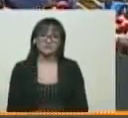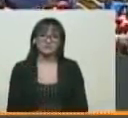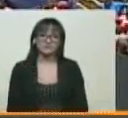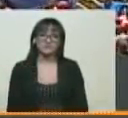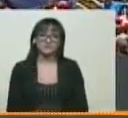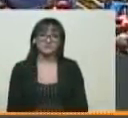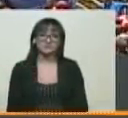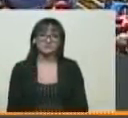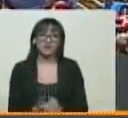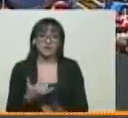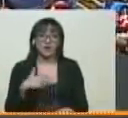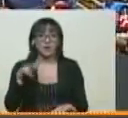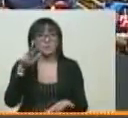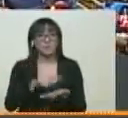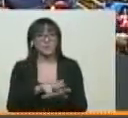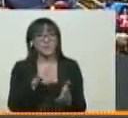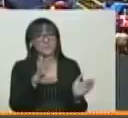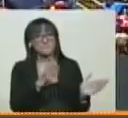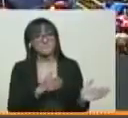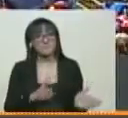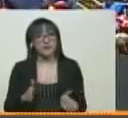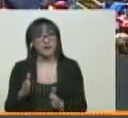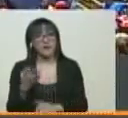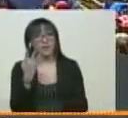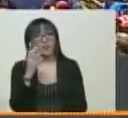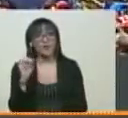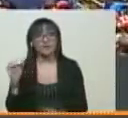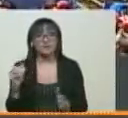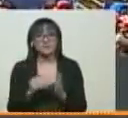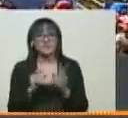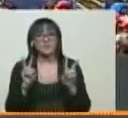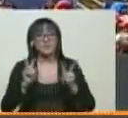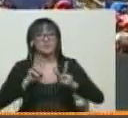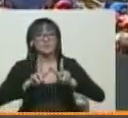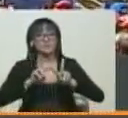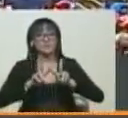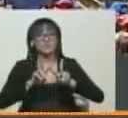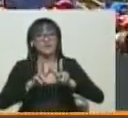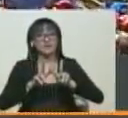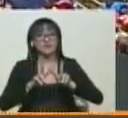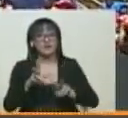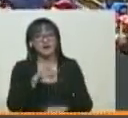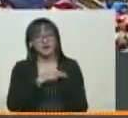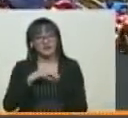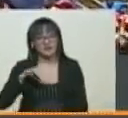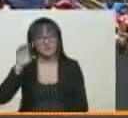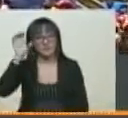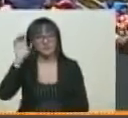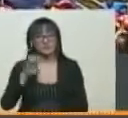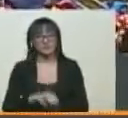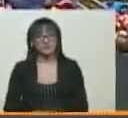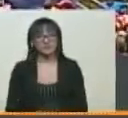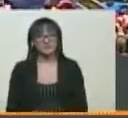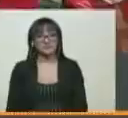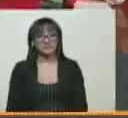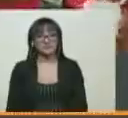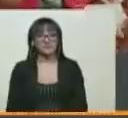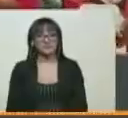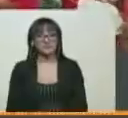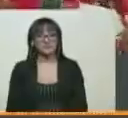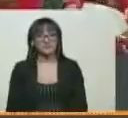Por eso yo he aprobado un plan para 40.000 nuevas viviendas con el carné de la patria.